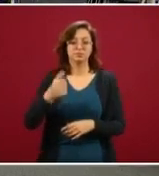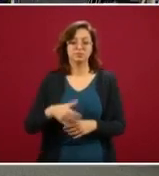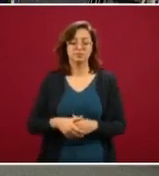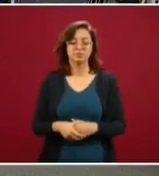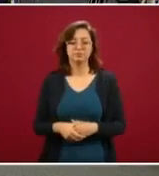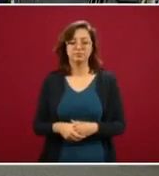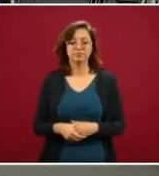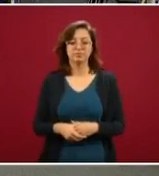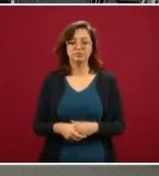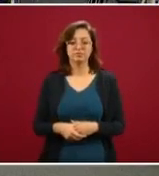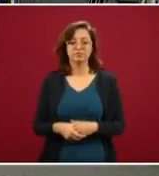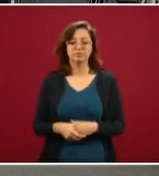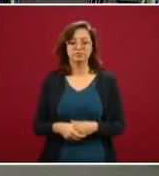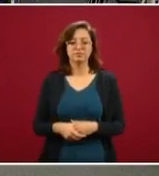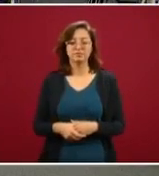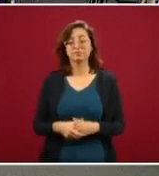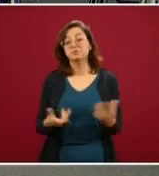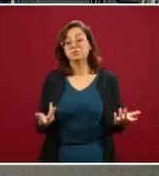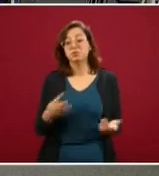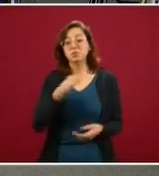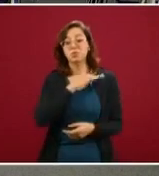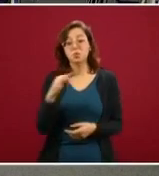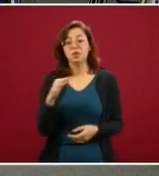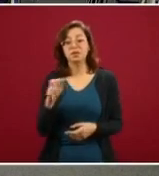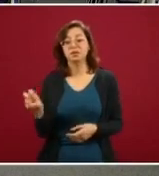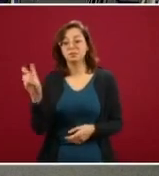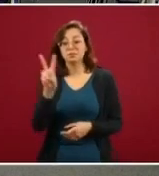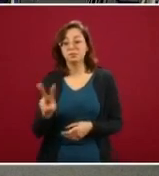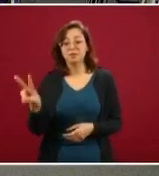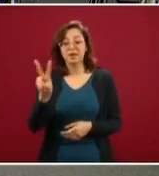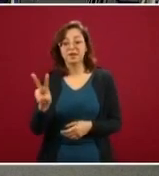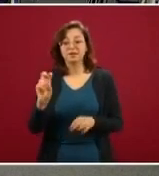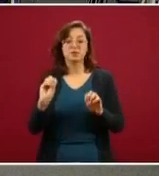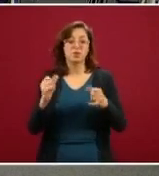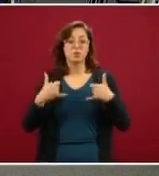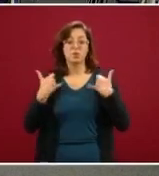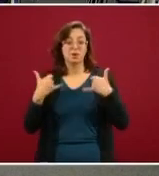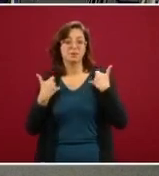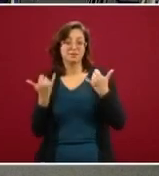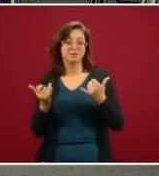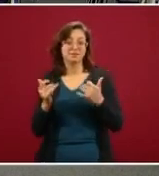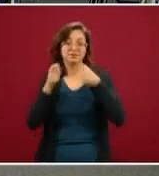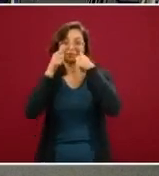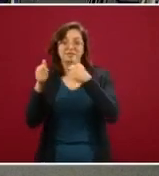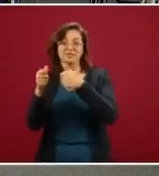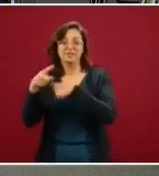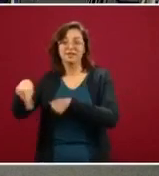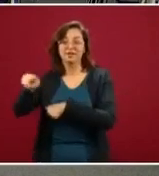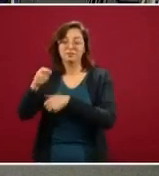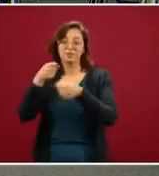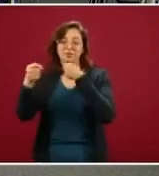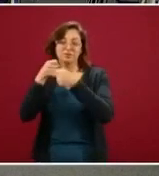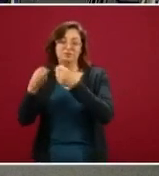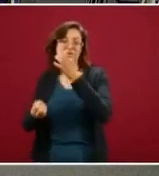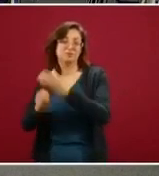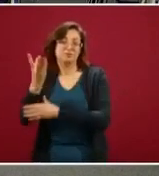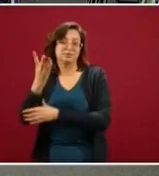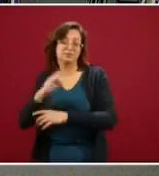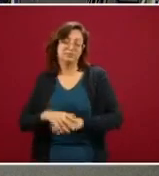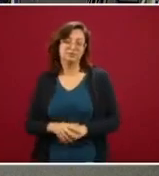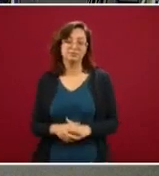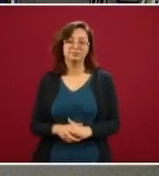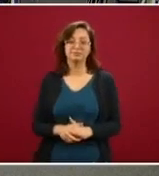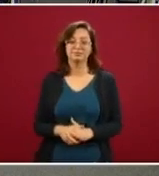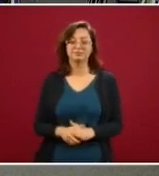¿Sí? ¿Podemos ser los viernes de nuevos? Bueno, o jueves de nuevos. Bueno, segunda pregunta.